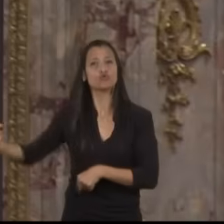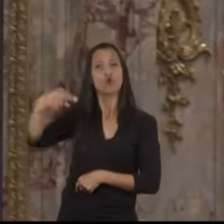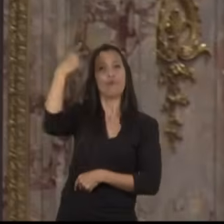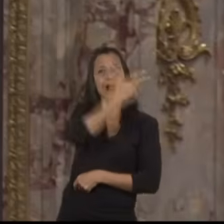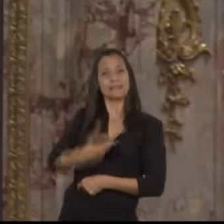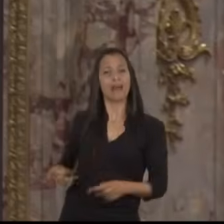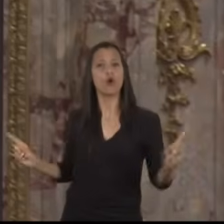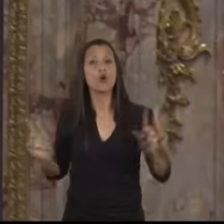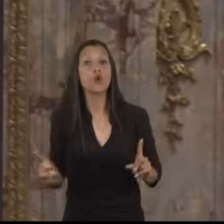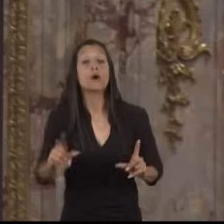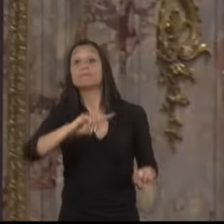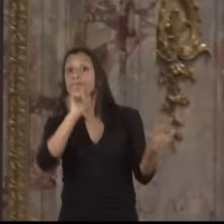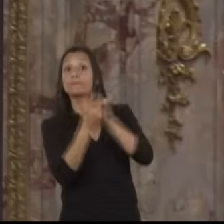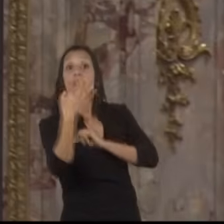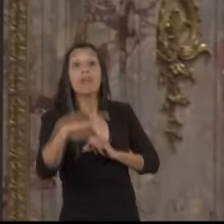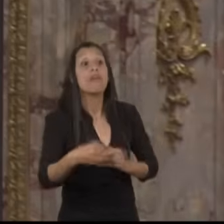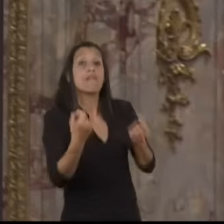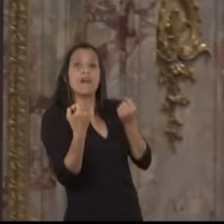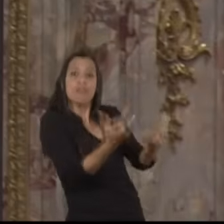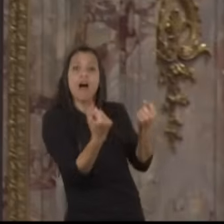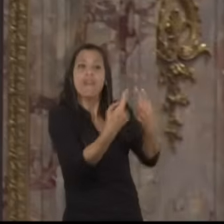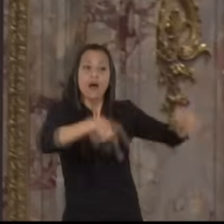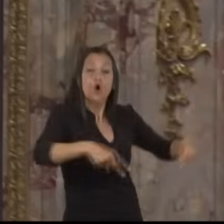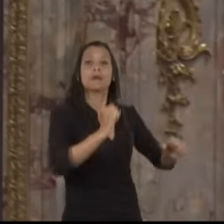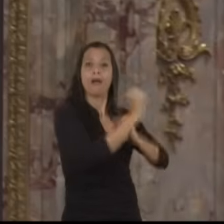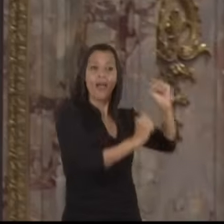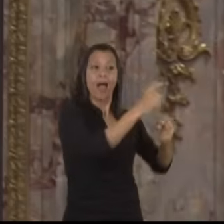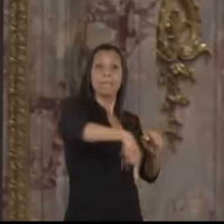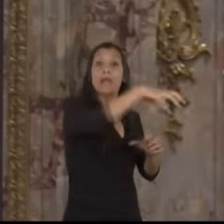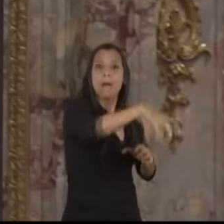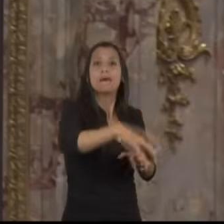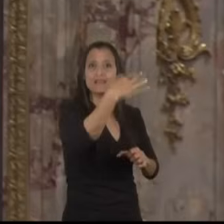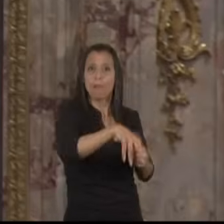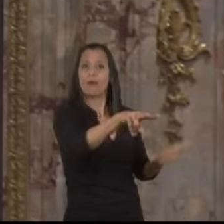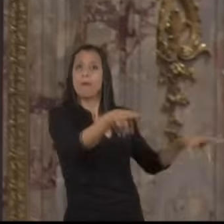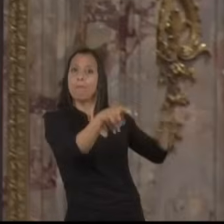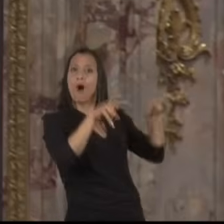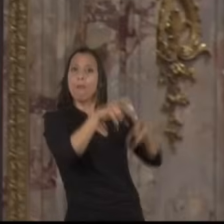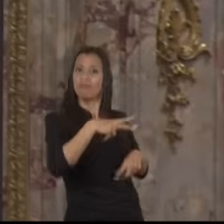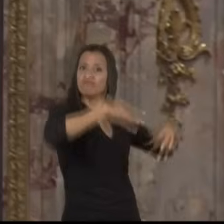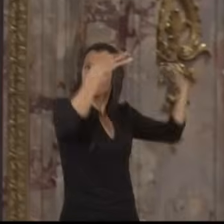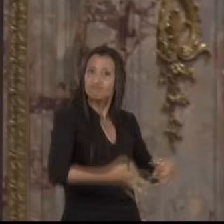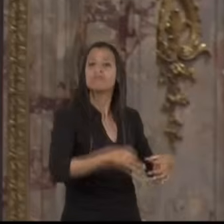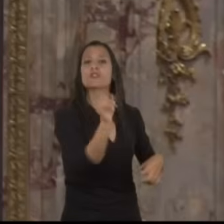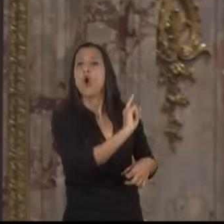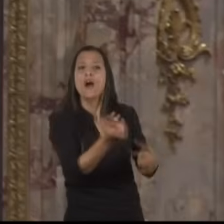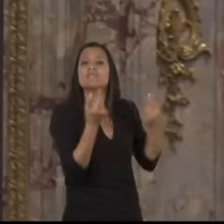generar las condiciones para que las empresas puedan prosperar y ganar dinero sin que vean amenazados sus derechos de